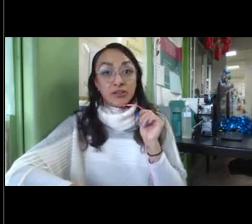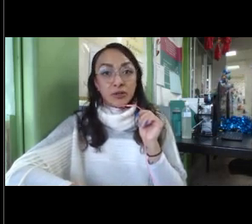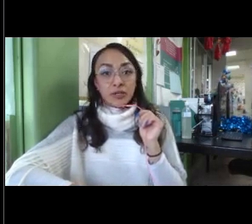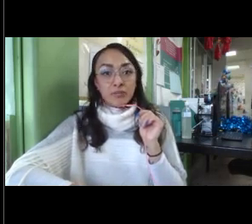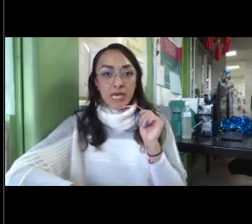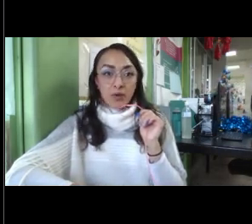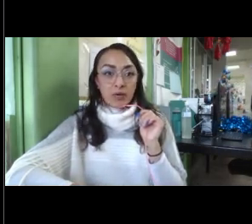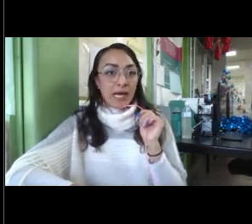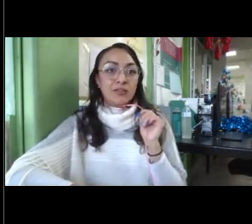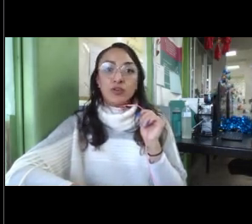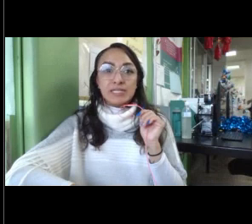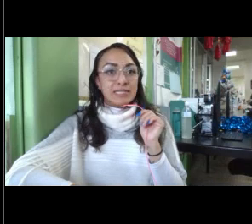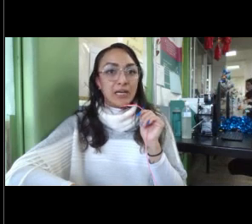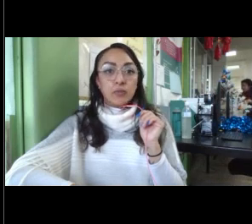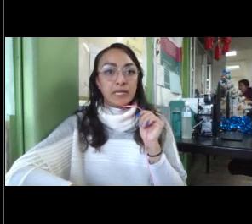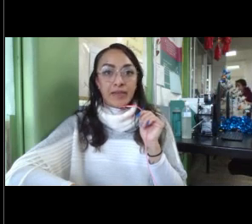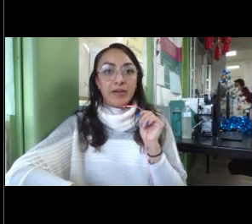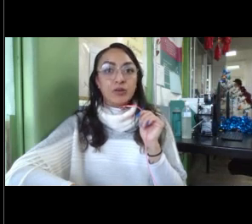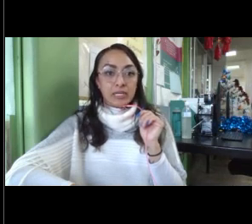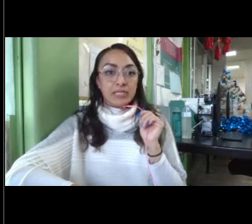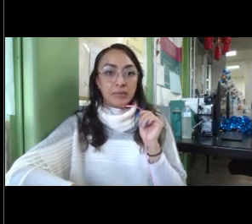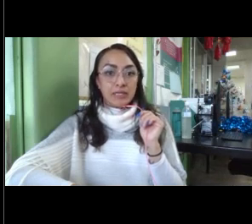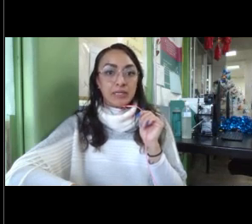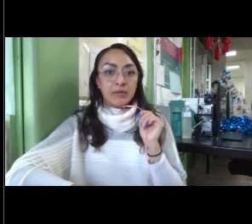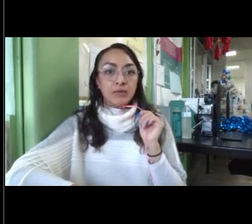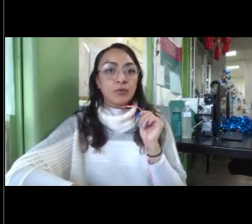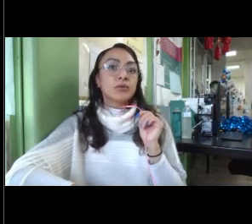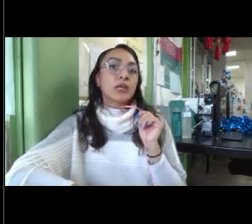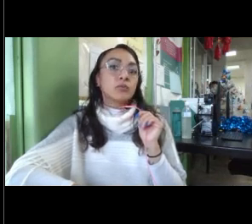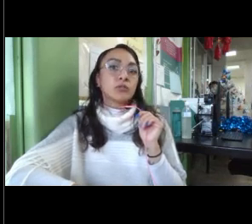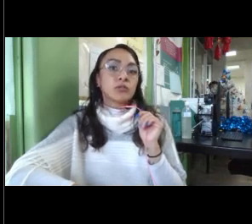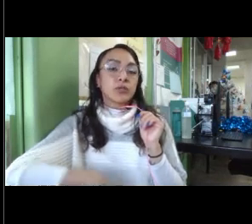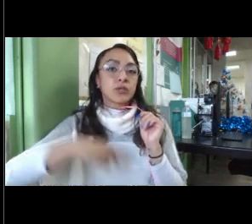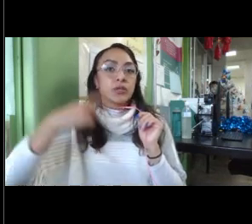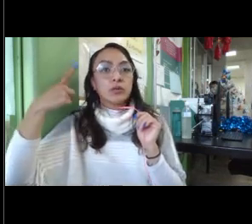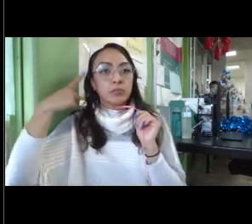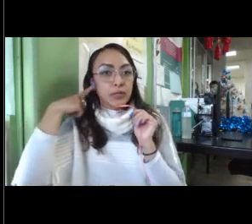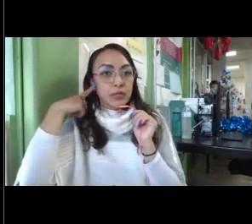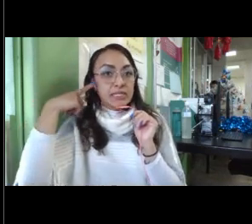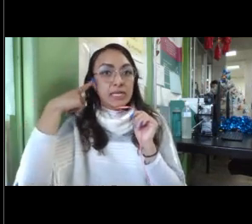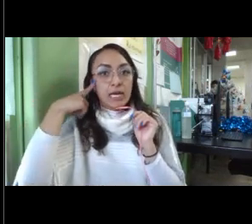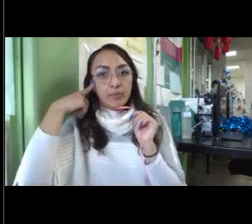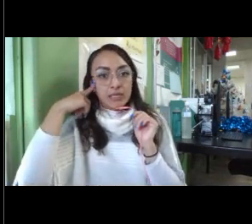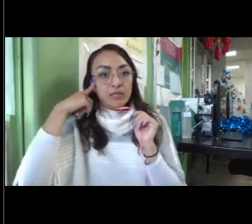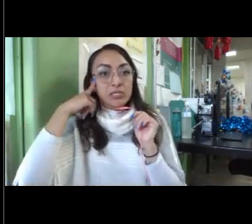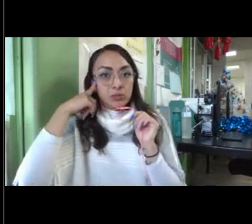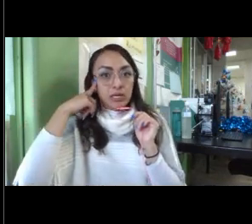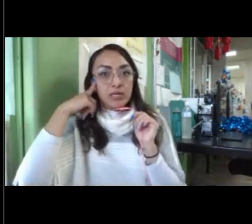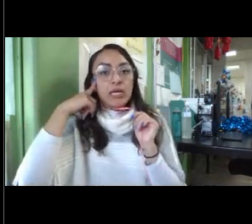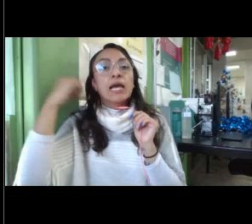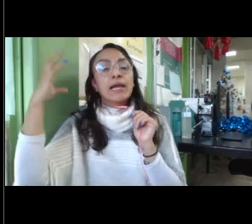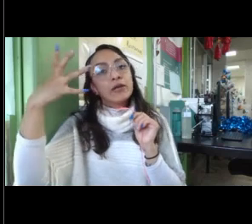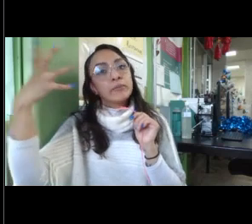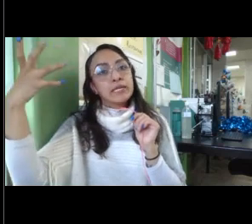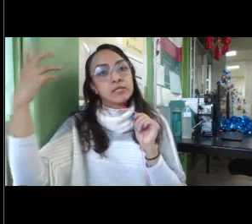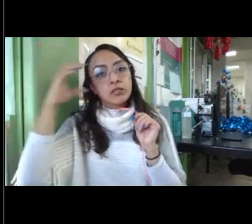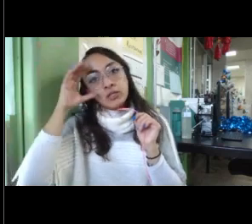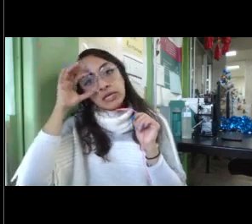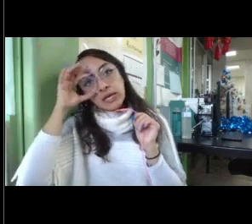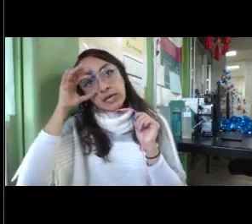Cuando dentro de mi aula no está iluminada correctamente, un alumno sordo prioriza la parte visual.